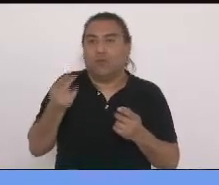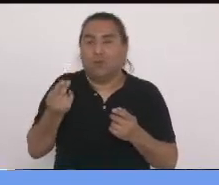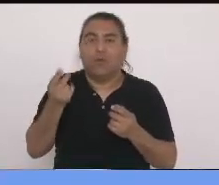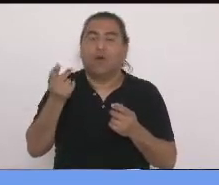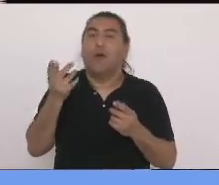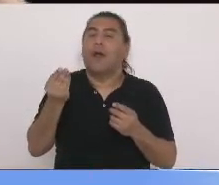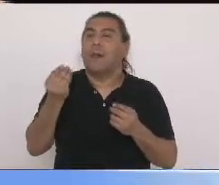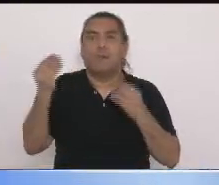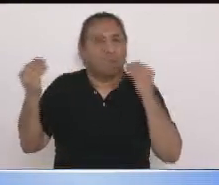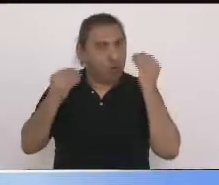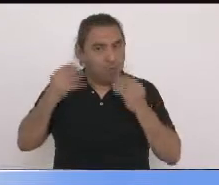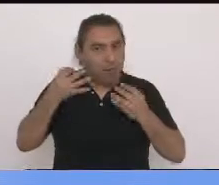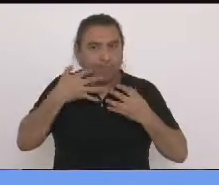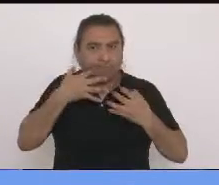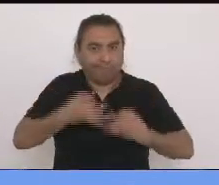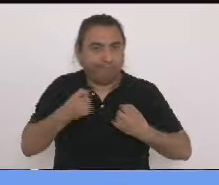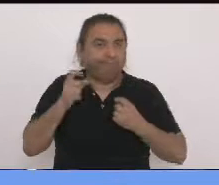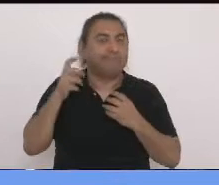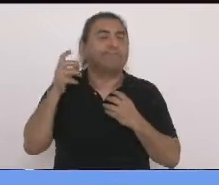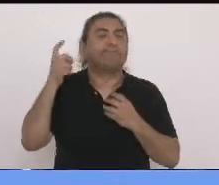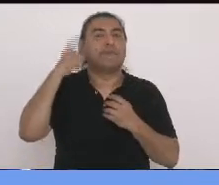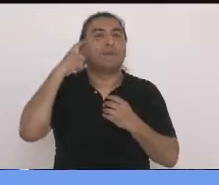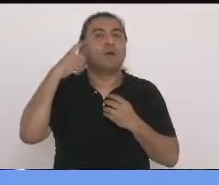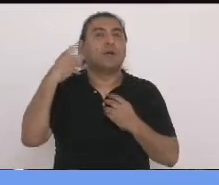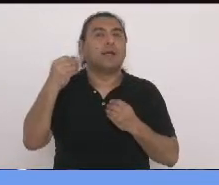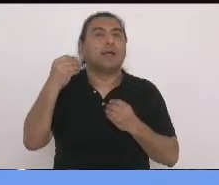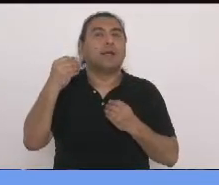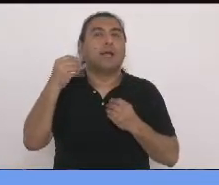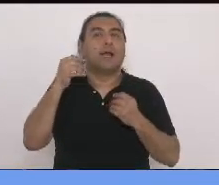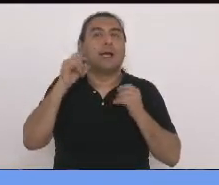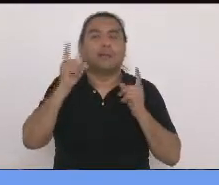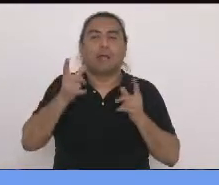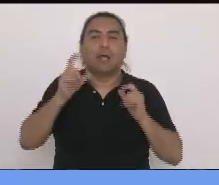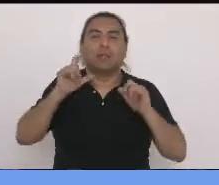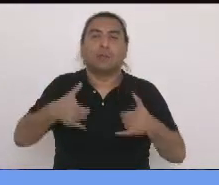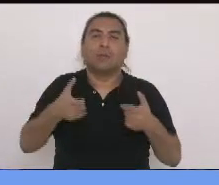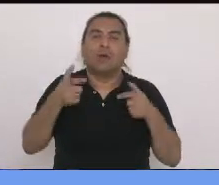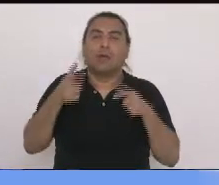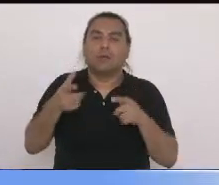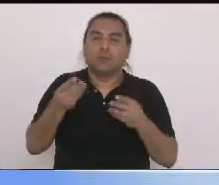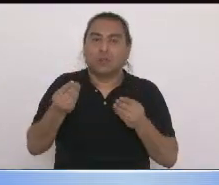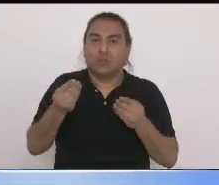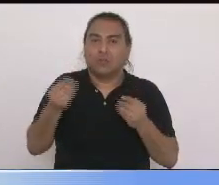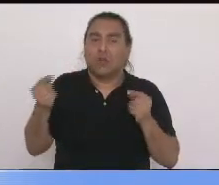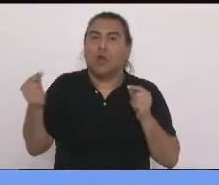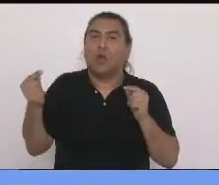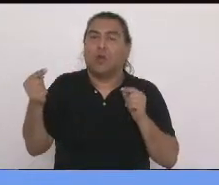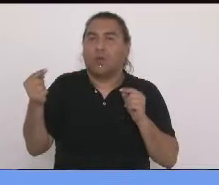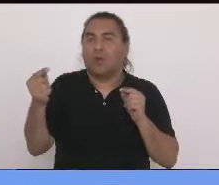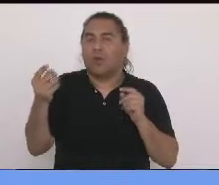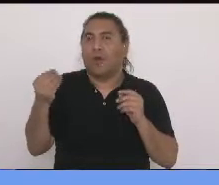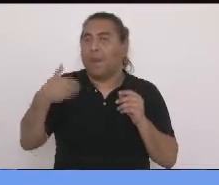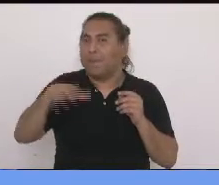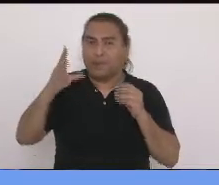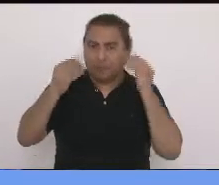supongamos que fuera inconstitucional o aceptando que es inconstitucional lo que preocupa es lo que